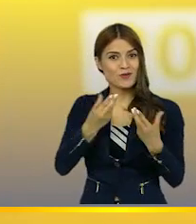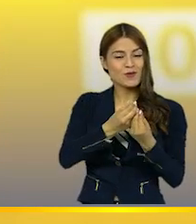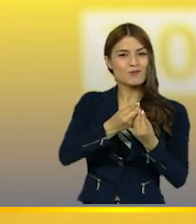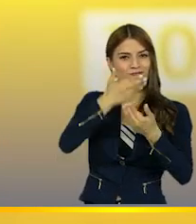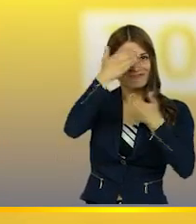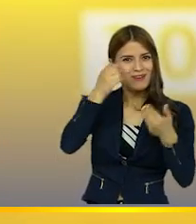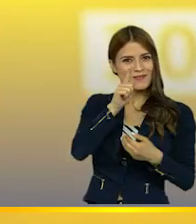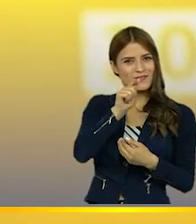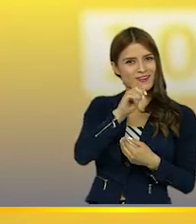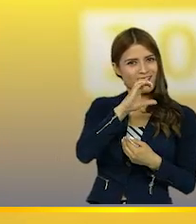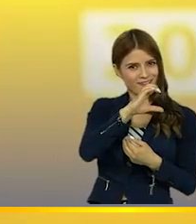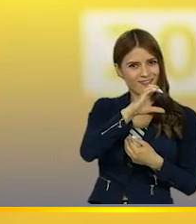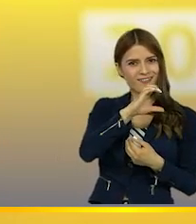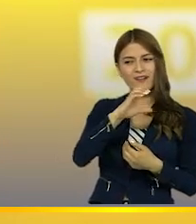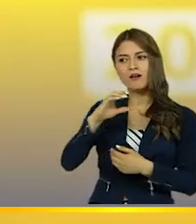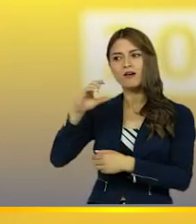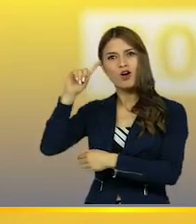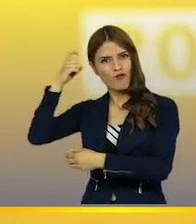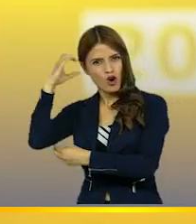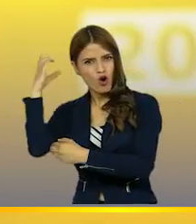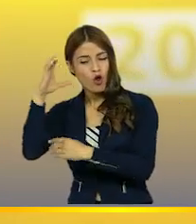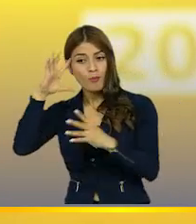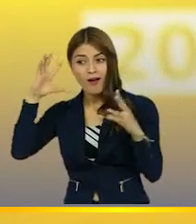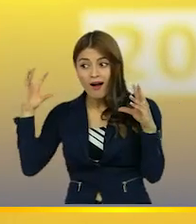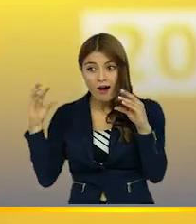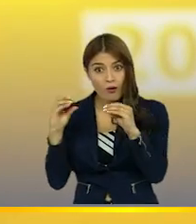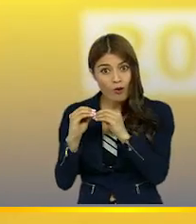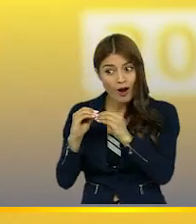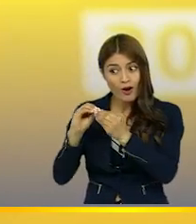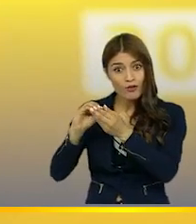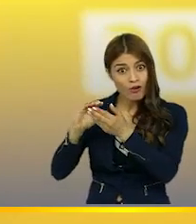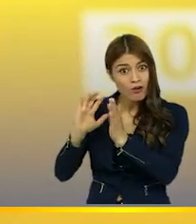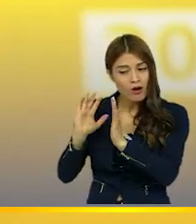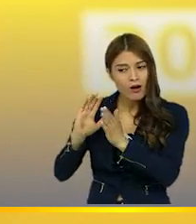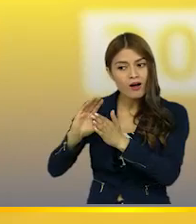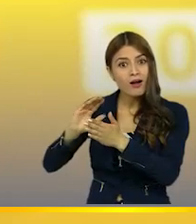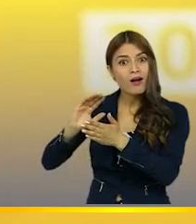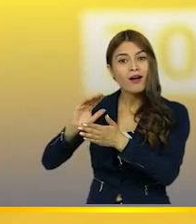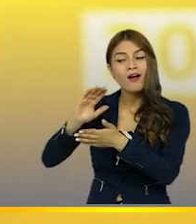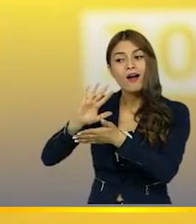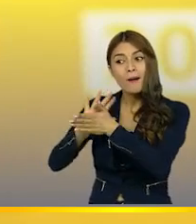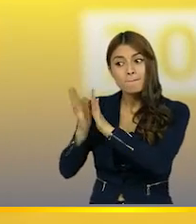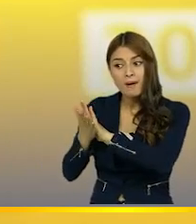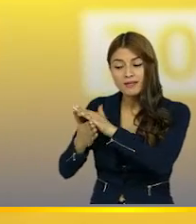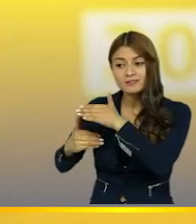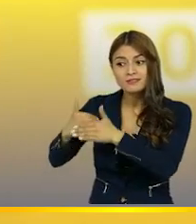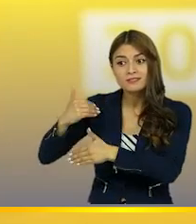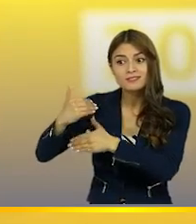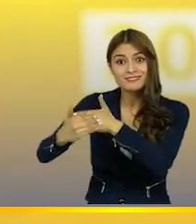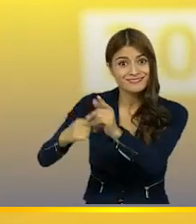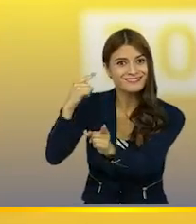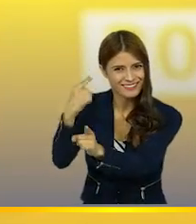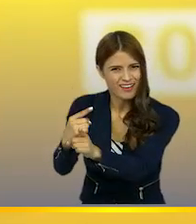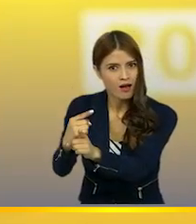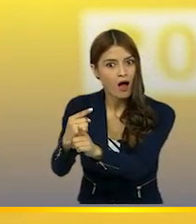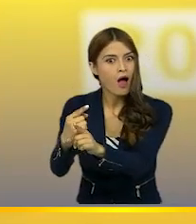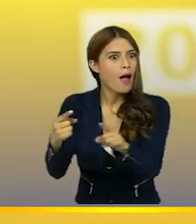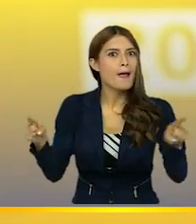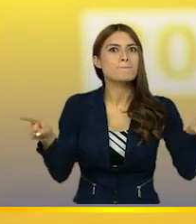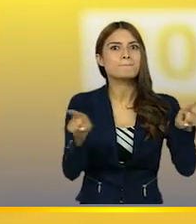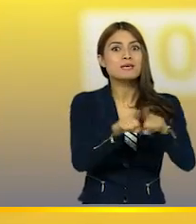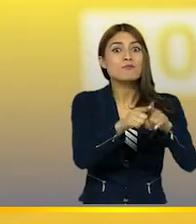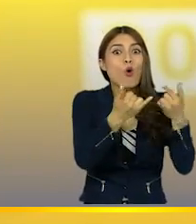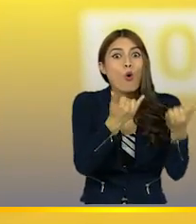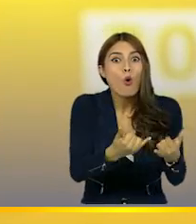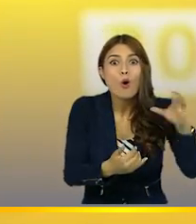las FARC que nos condujo a la paz con esa organización guerrillera, se firmó en Quito, después de